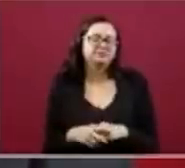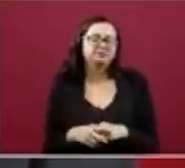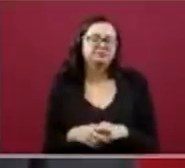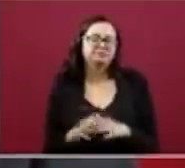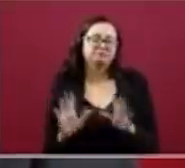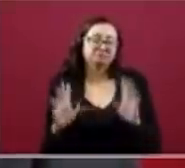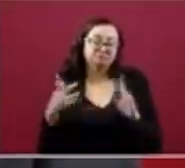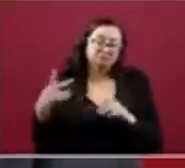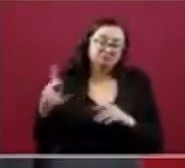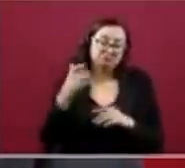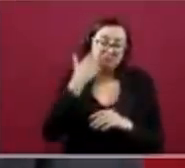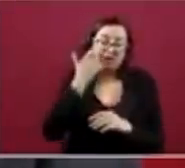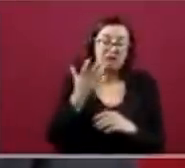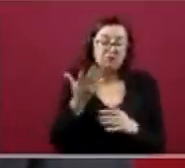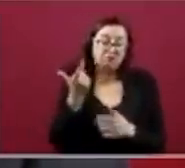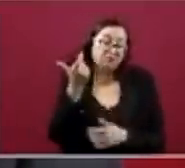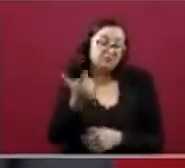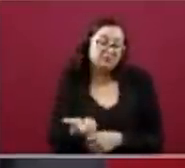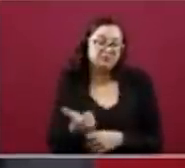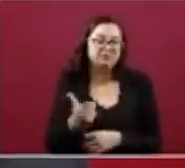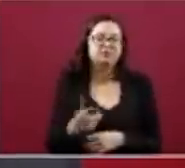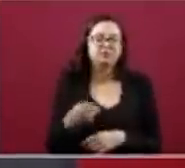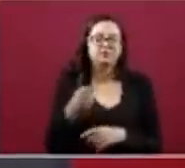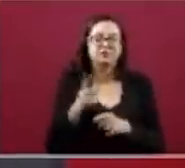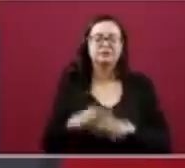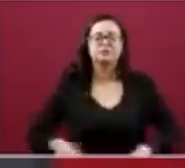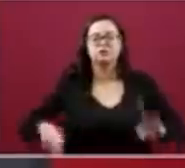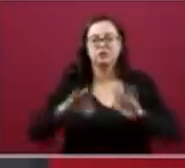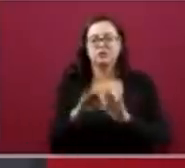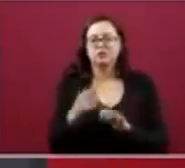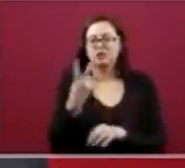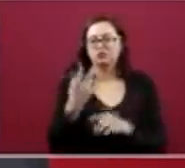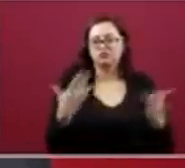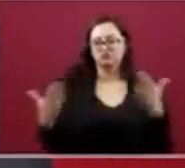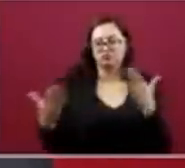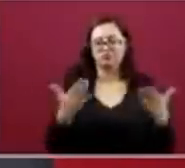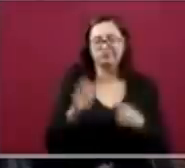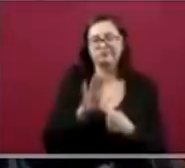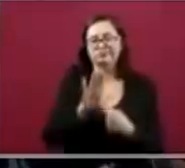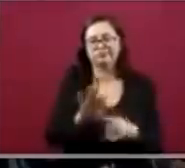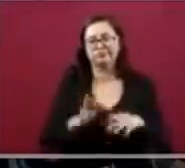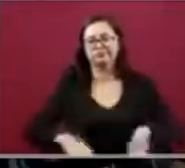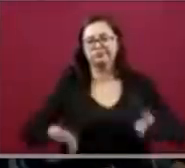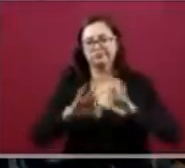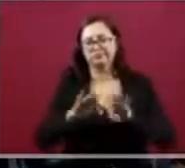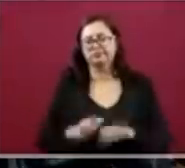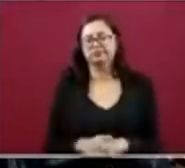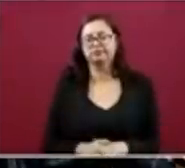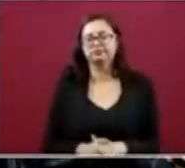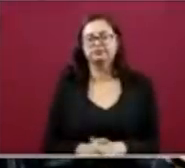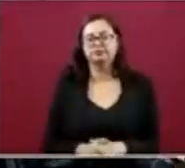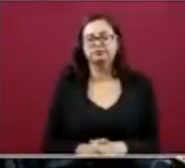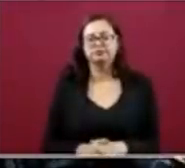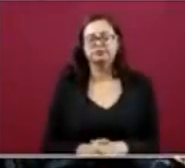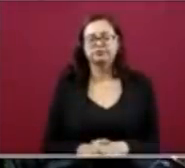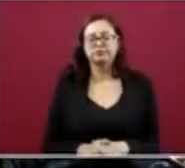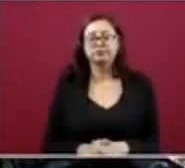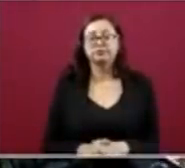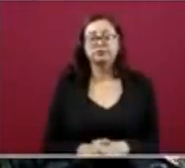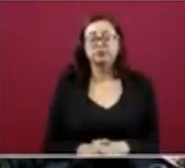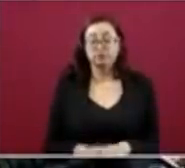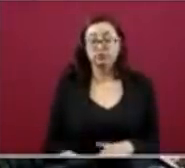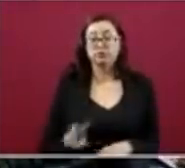cualquier propósito. Entonces, es importante que estén aquí. En efecto, hemos podido bajar